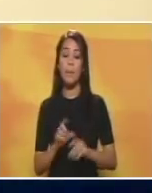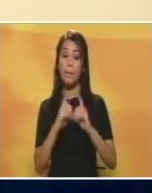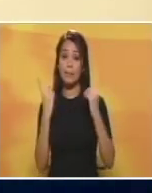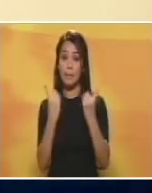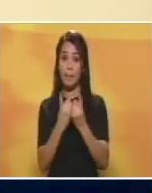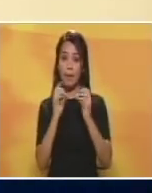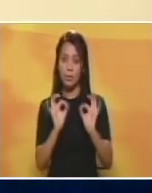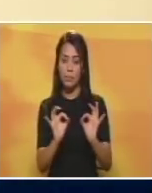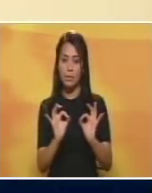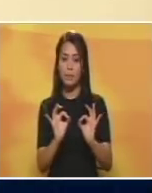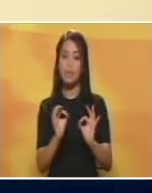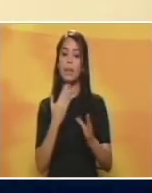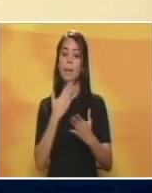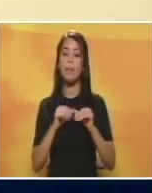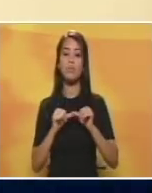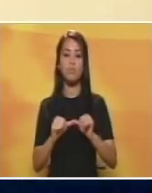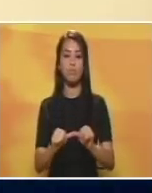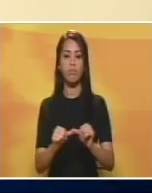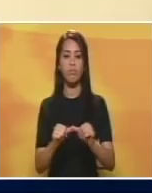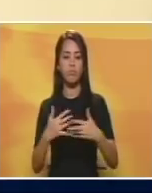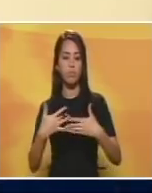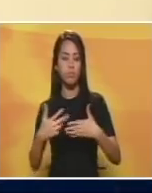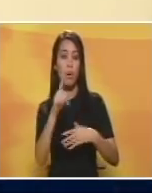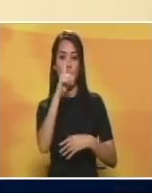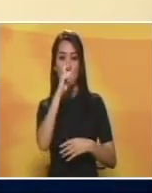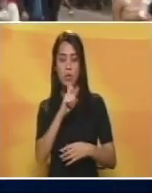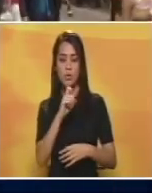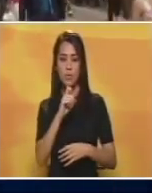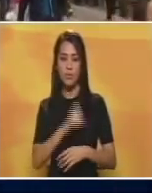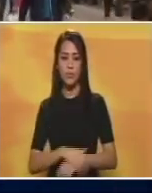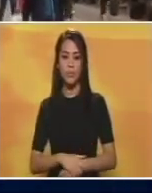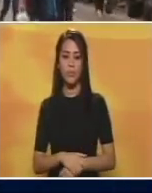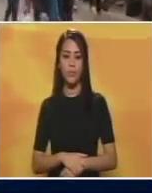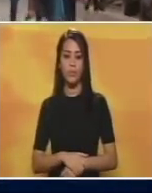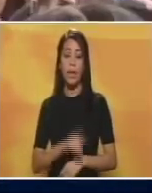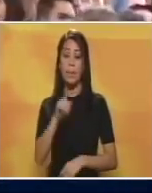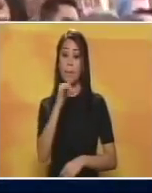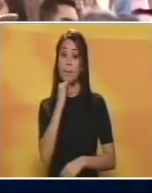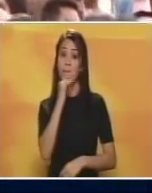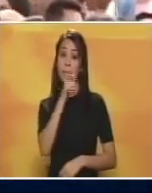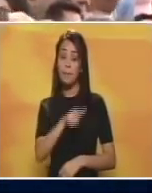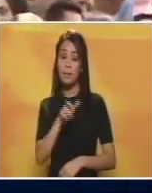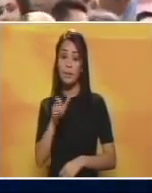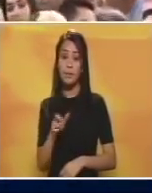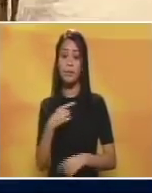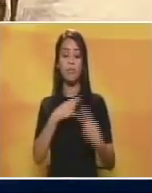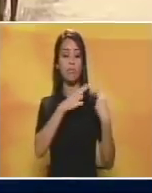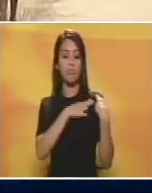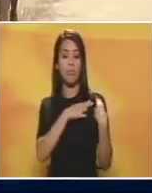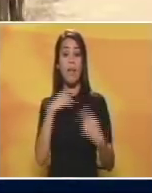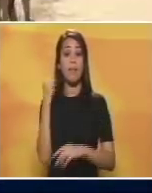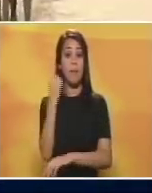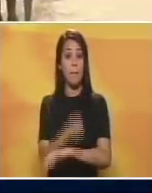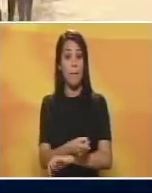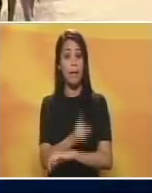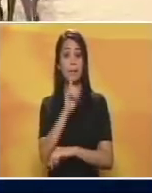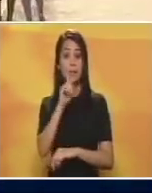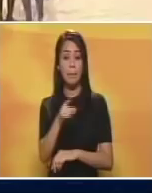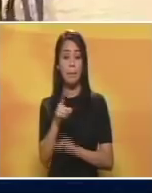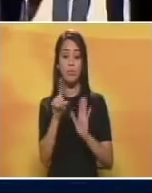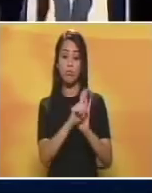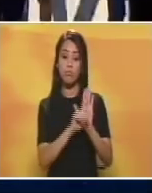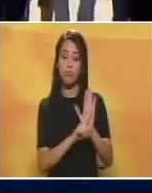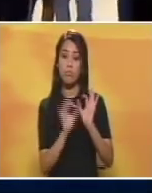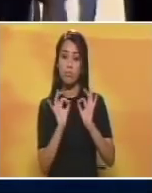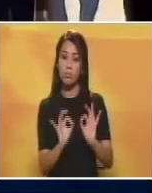constará de un permiso de residencia temporal por 1 año. Además, resaltaron que los migrantes deberán asumir deberes, pues también se contemplarán